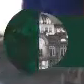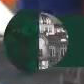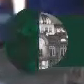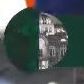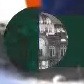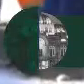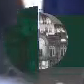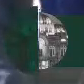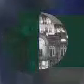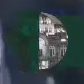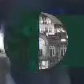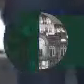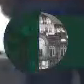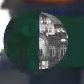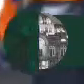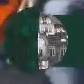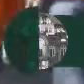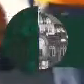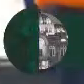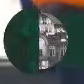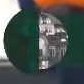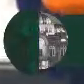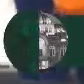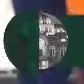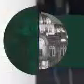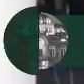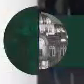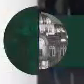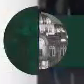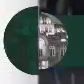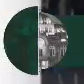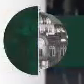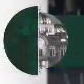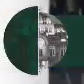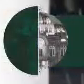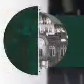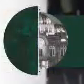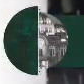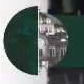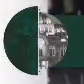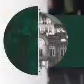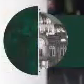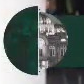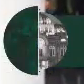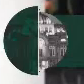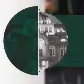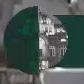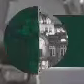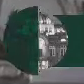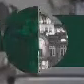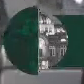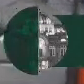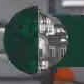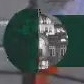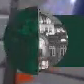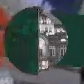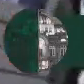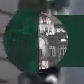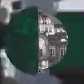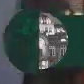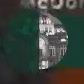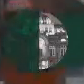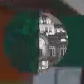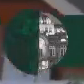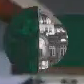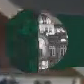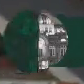Destacó la integración del Comité Técnico formado por renombrados especialistas en temas particularmente estructuristas como los doctores Bernardo